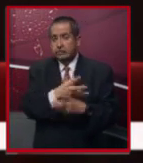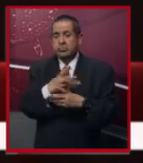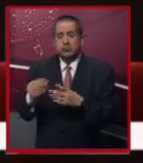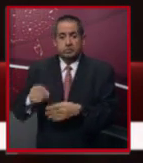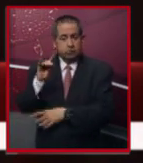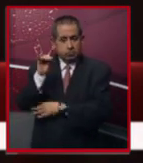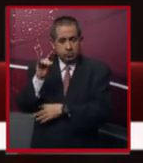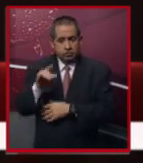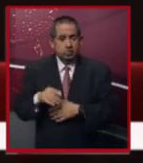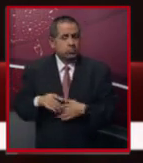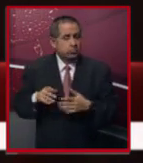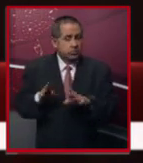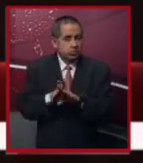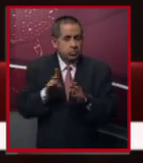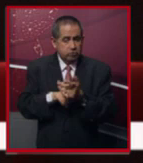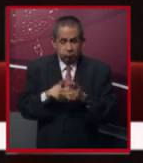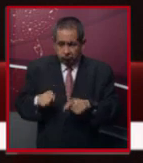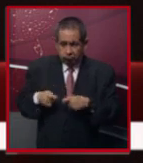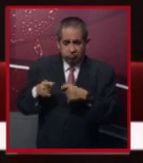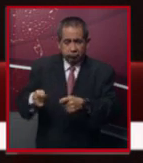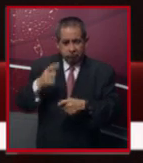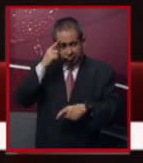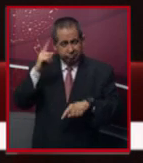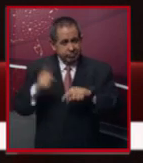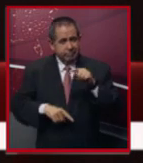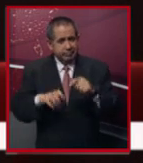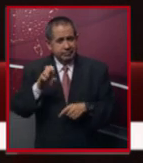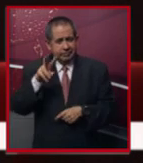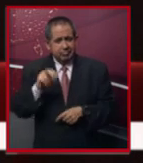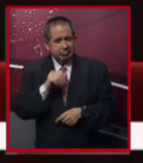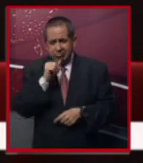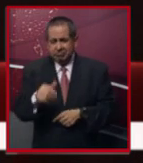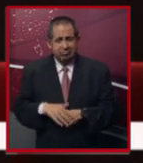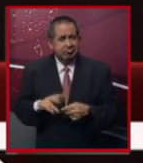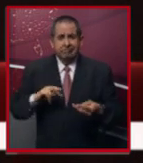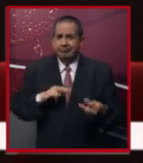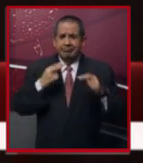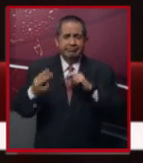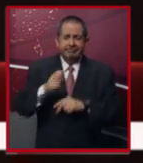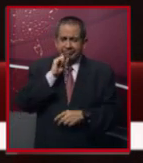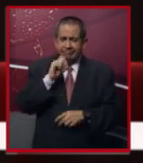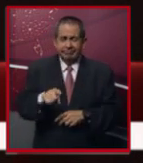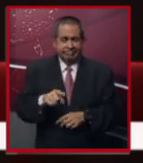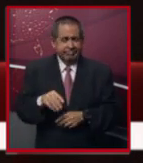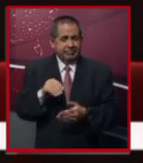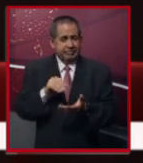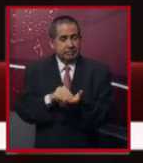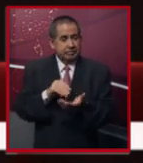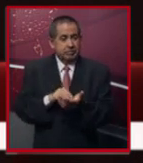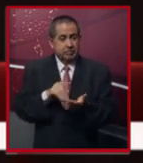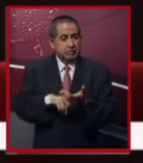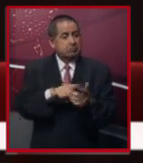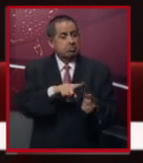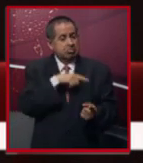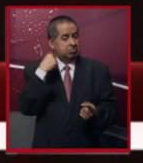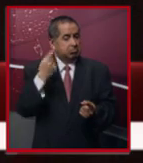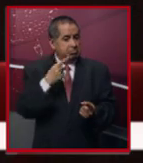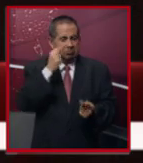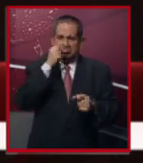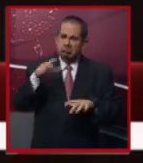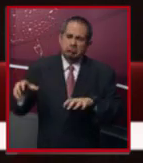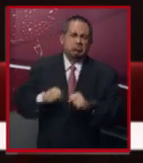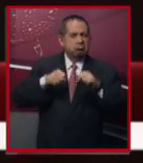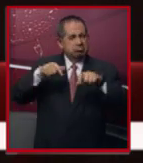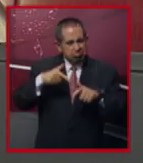Bolivia. ¿Les ha servido para quitar a ese presidente? No. Al contrario, aun y cuando pierde,